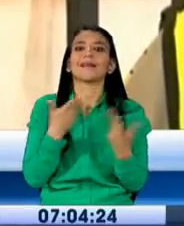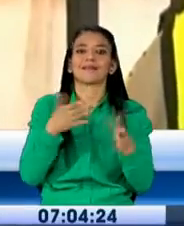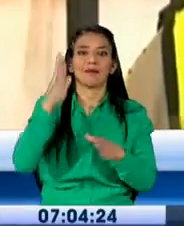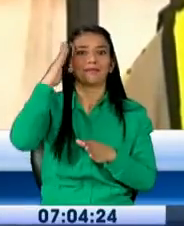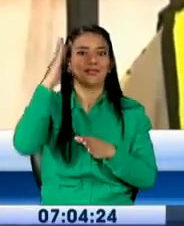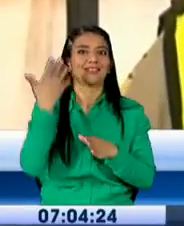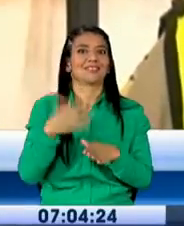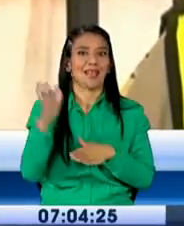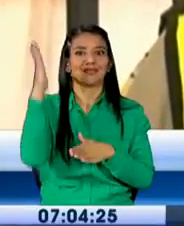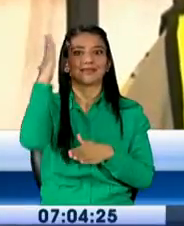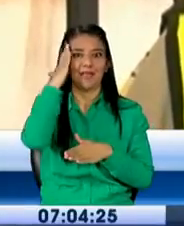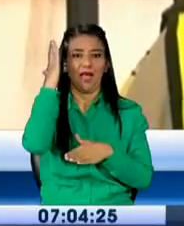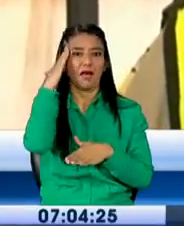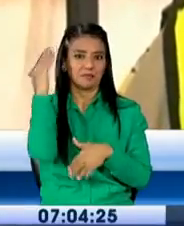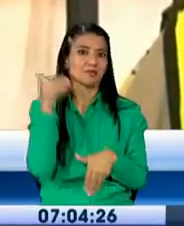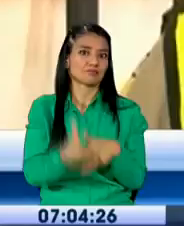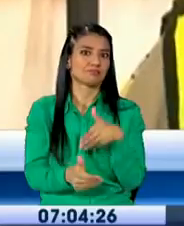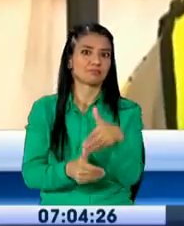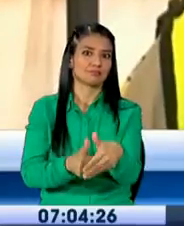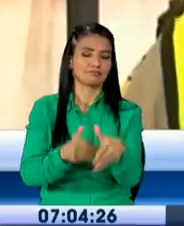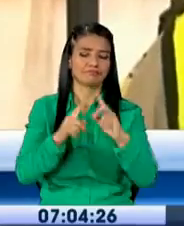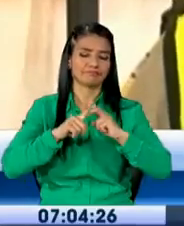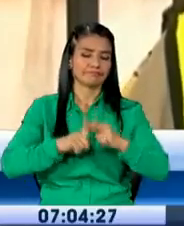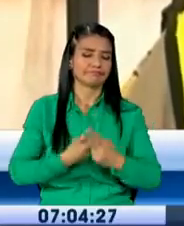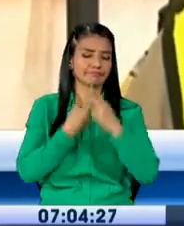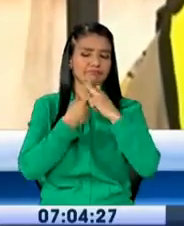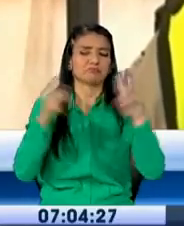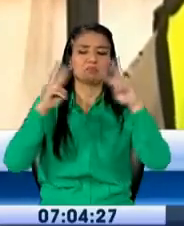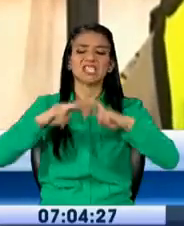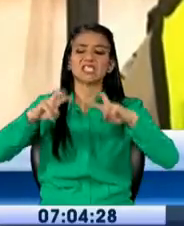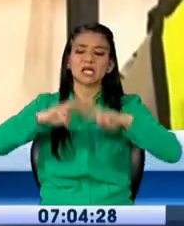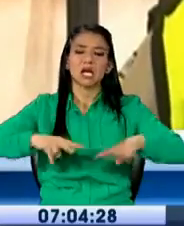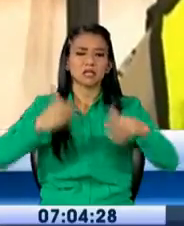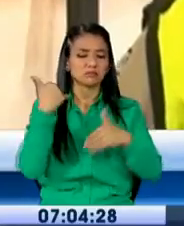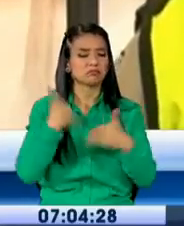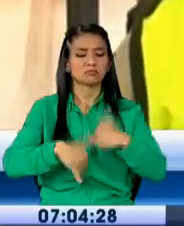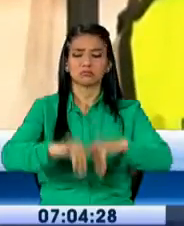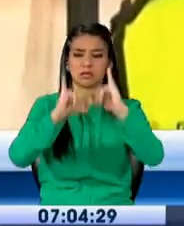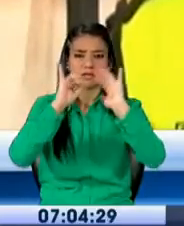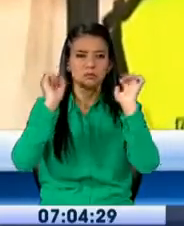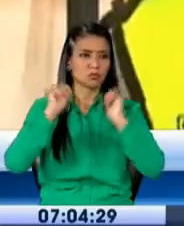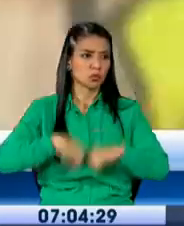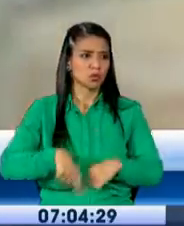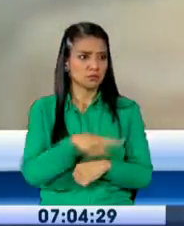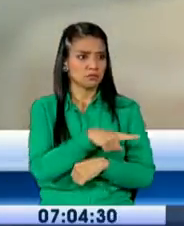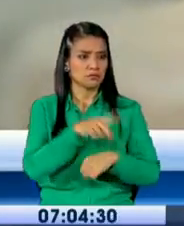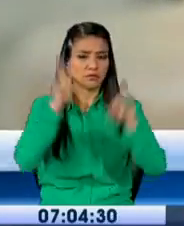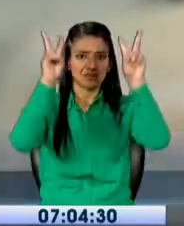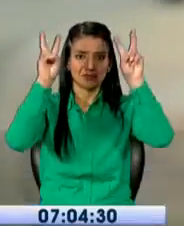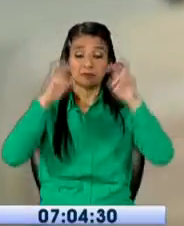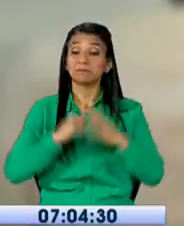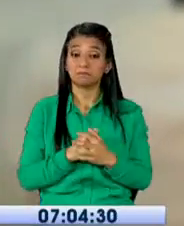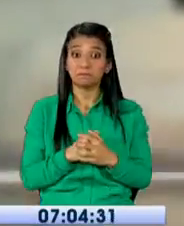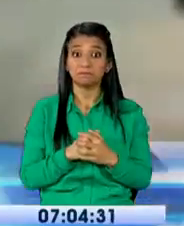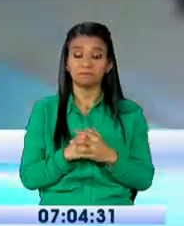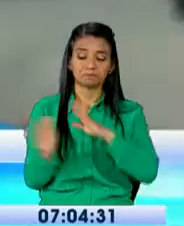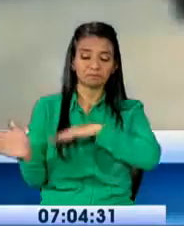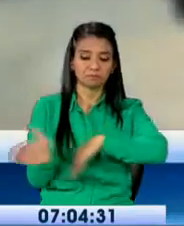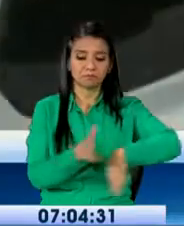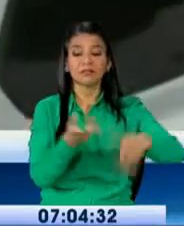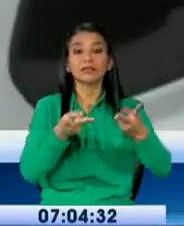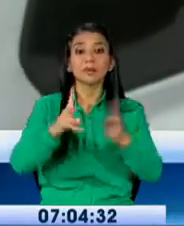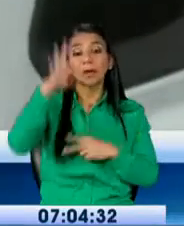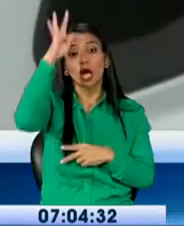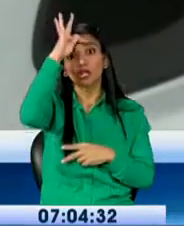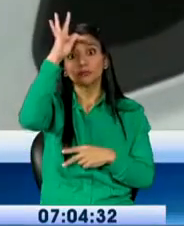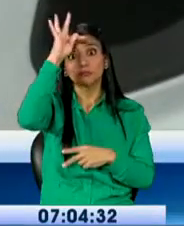se están abriendo en este momento indagaciones para continuar con las investigaciones en torno a este hecho. En un hospital del estado, en